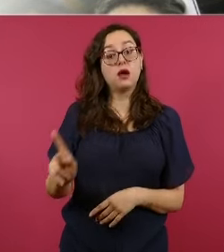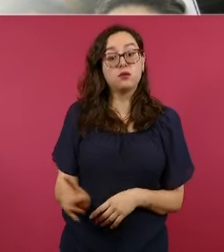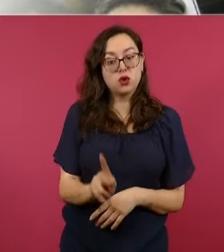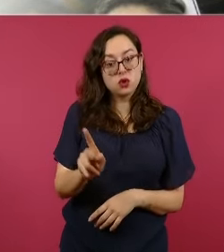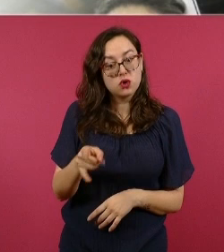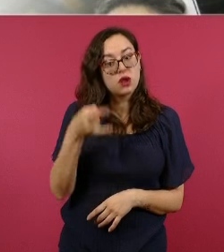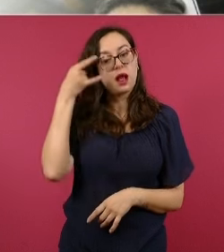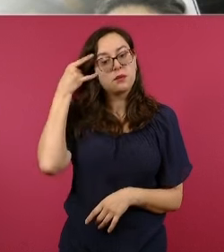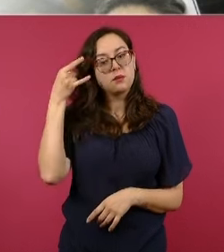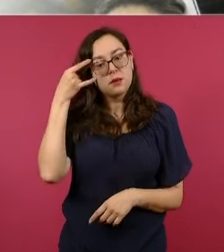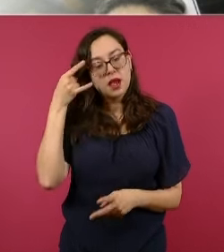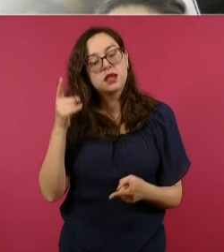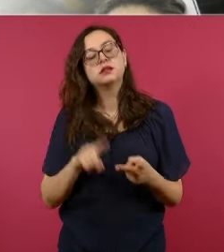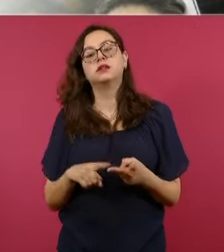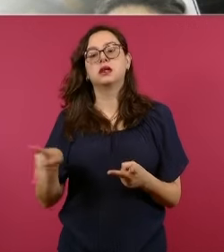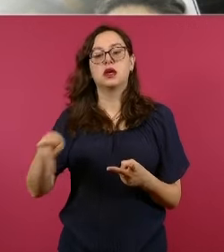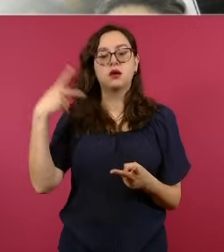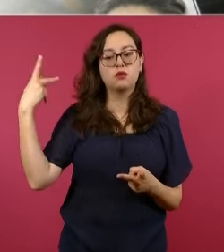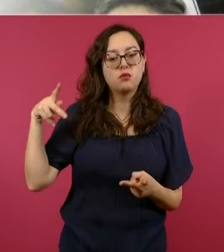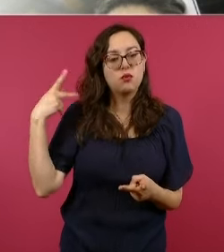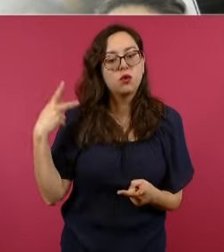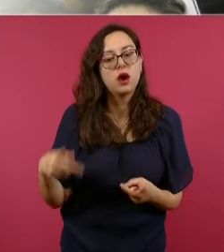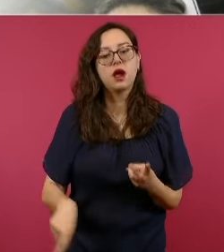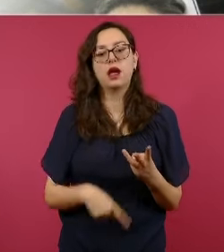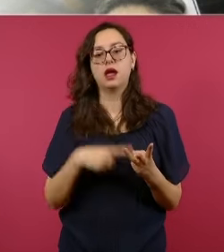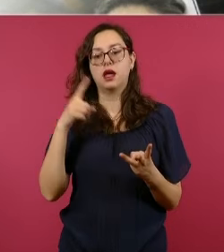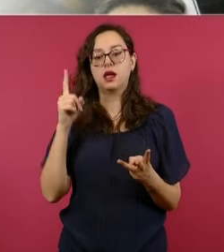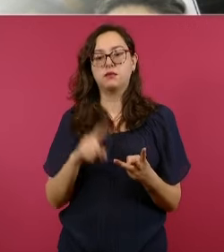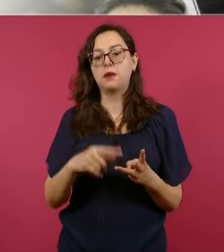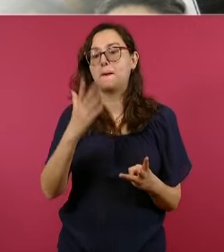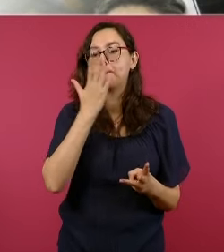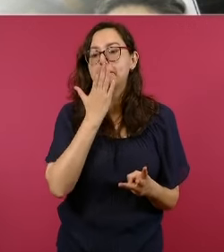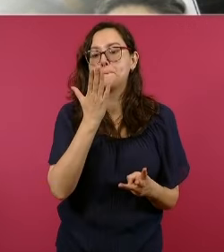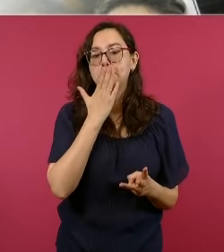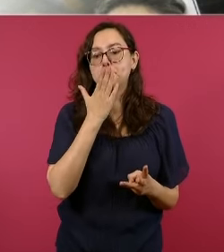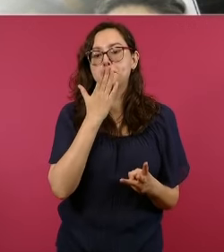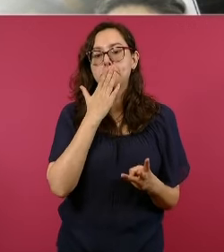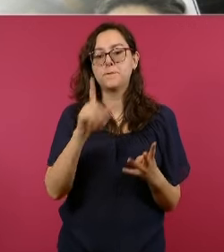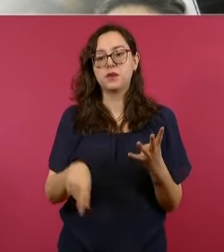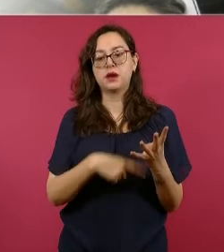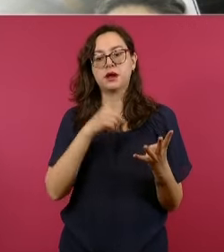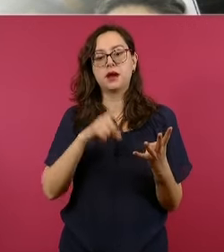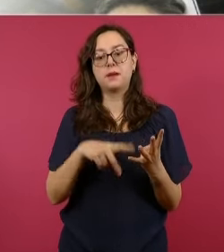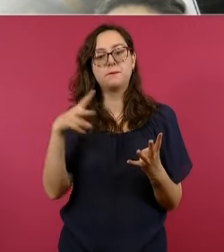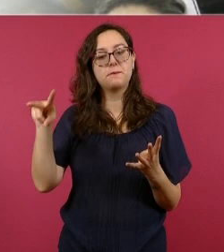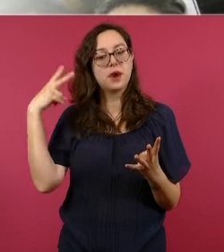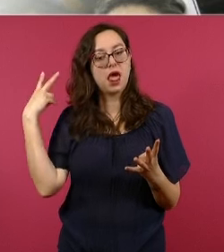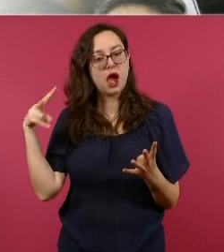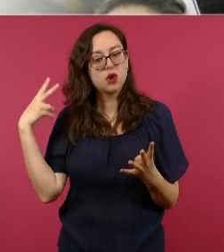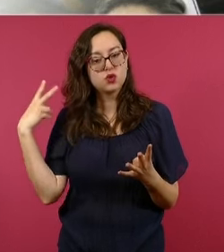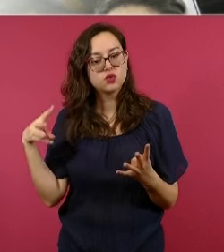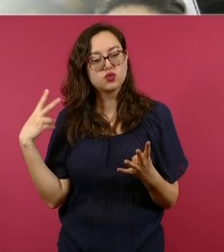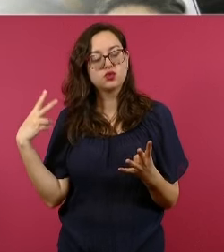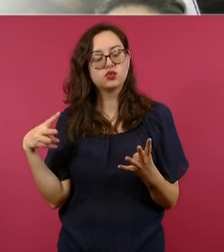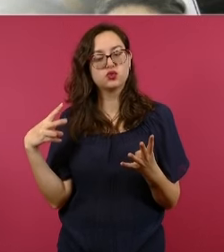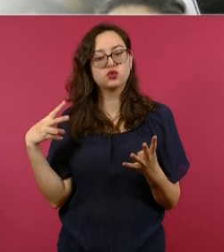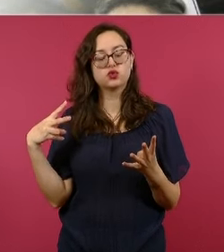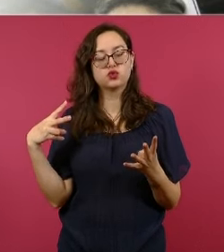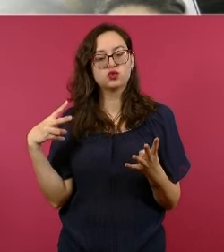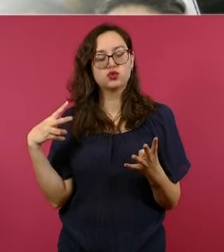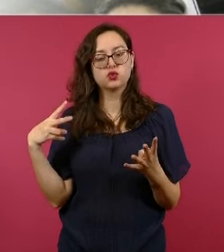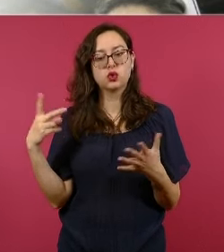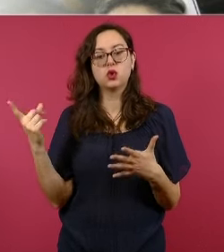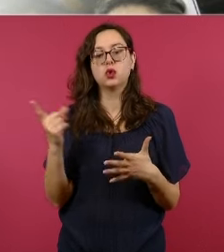kmitl en Puebla en Moctezuma en Sonora en suchilapan y en la laguna en Veracruz y eh También en